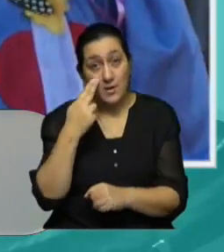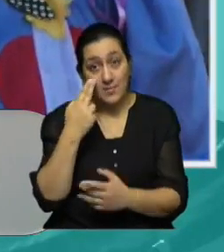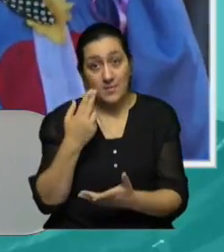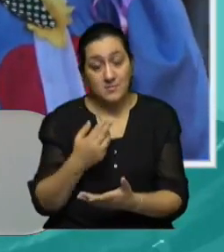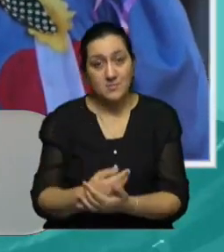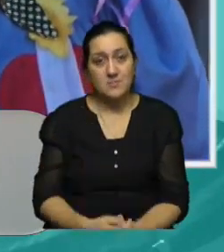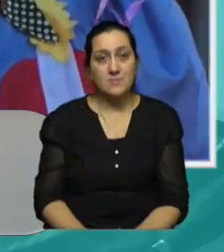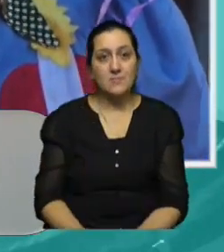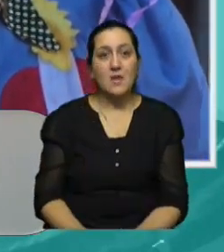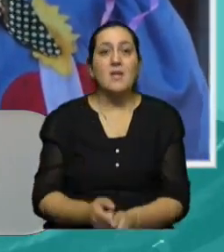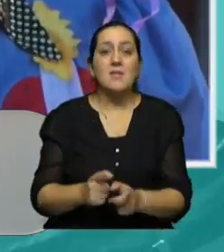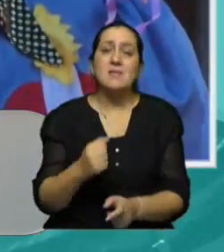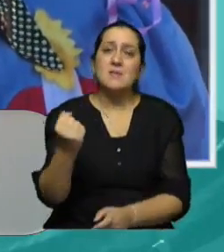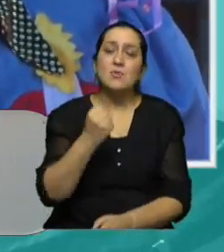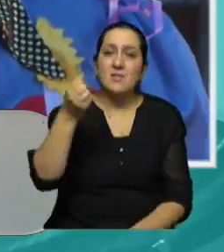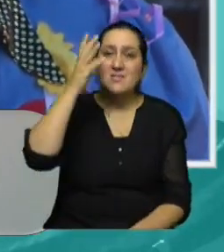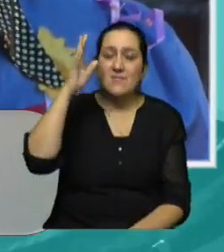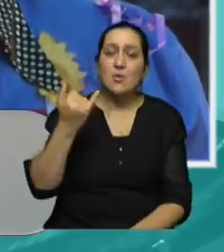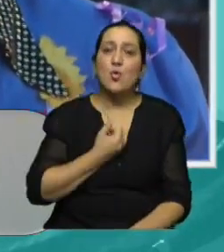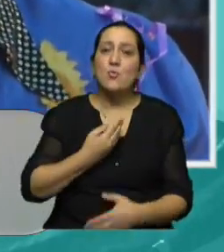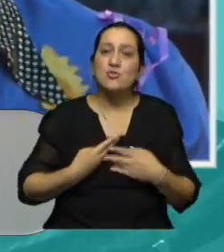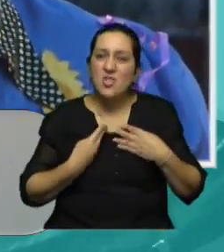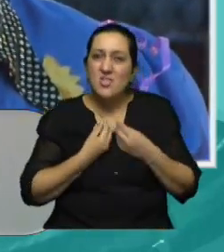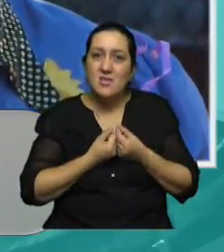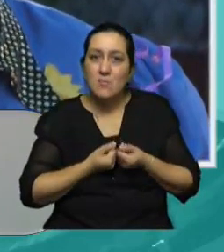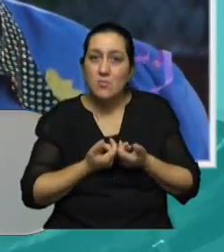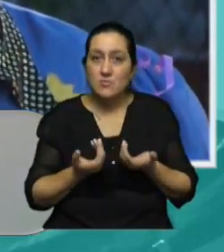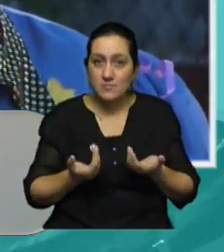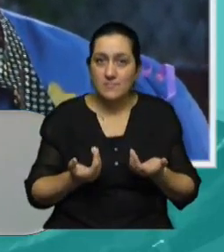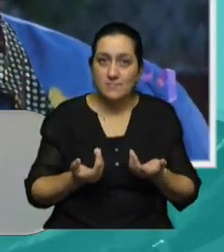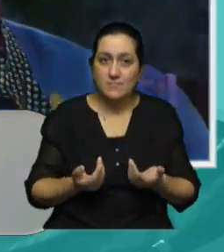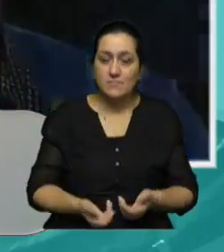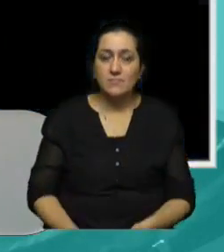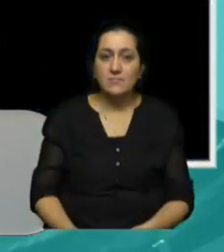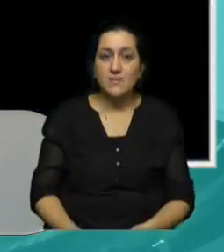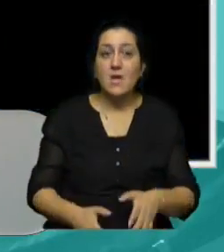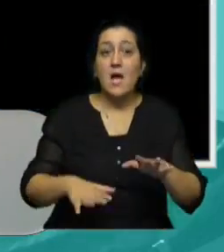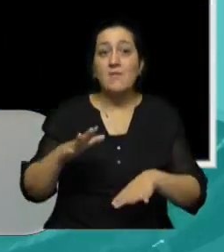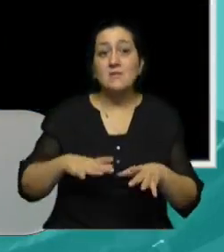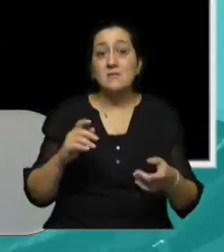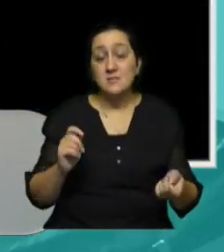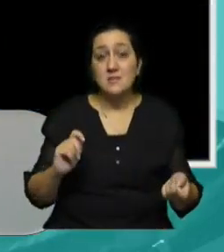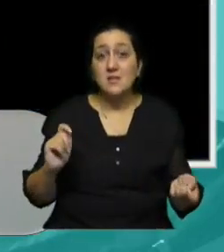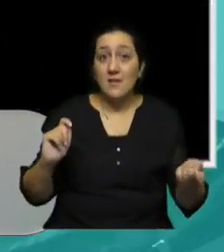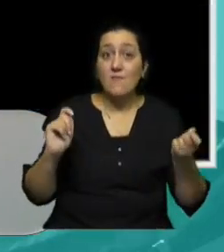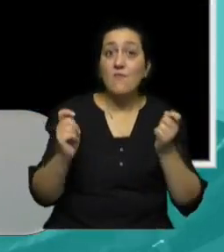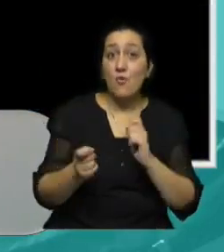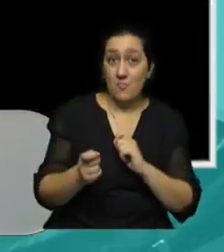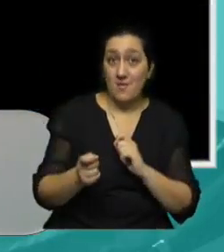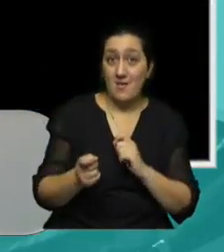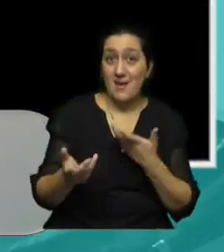somos y cómo nos sentimos en ese momento, y bueno, y muchas veces se transforma en un insumo para la